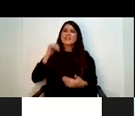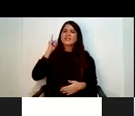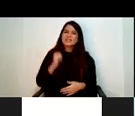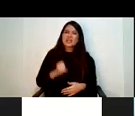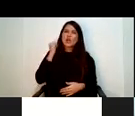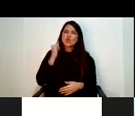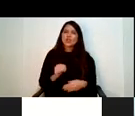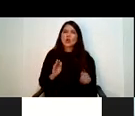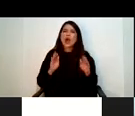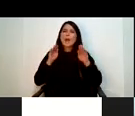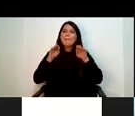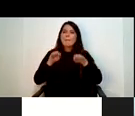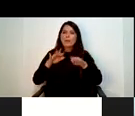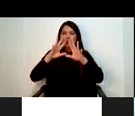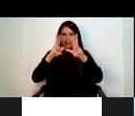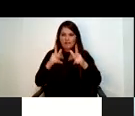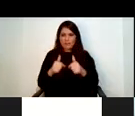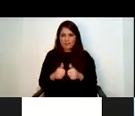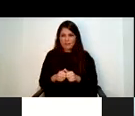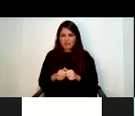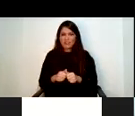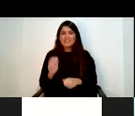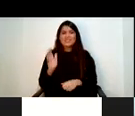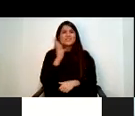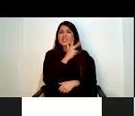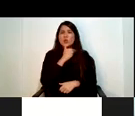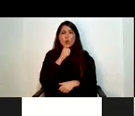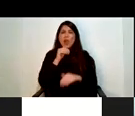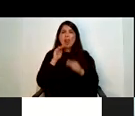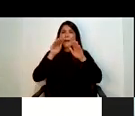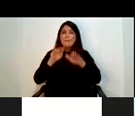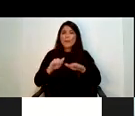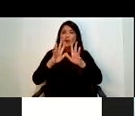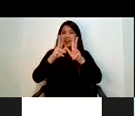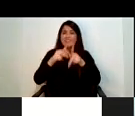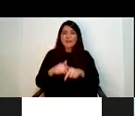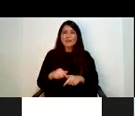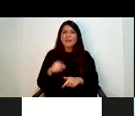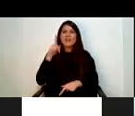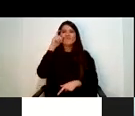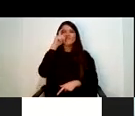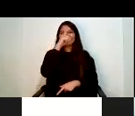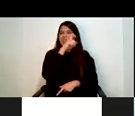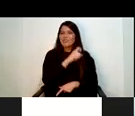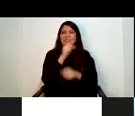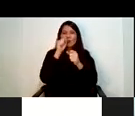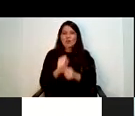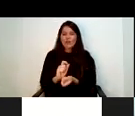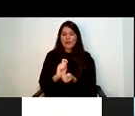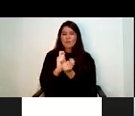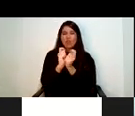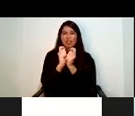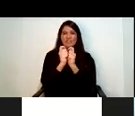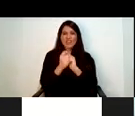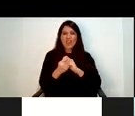con el apoyo de la familia. Si no tenemos ese apoyo, es muy difícil poder modificar una